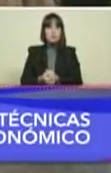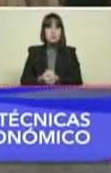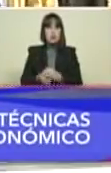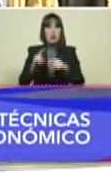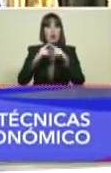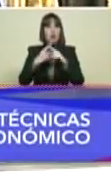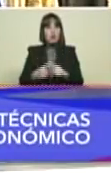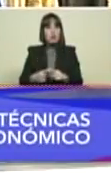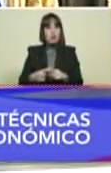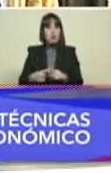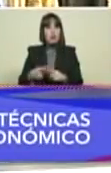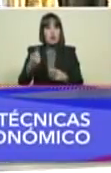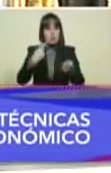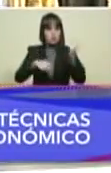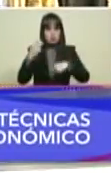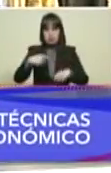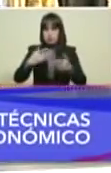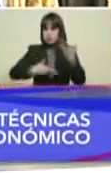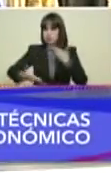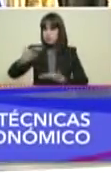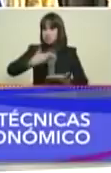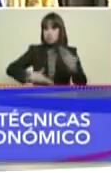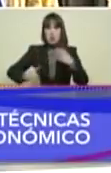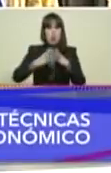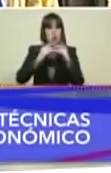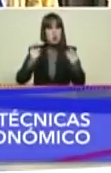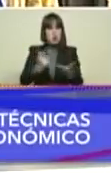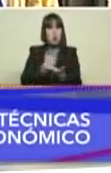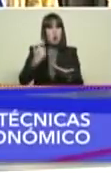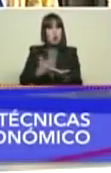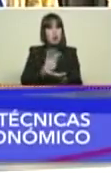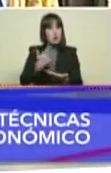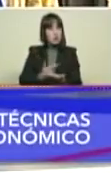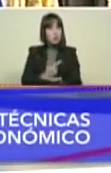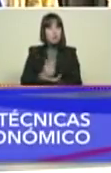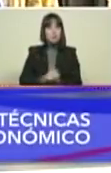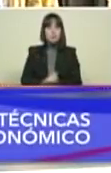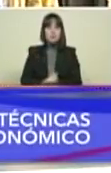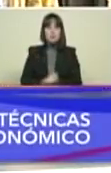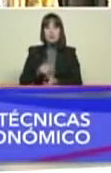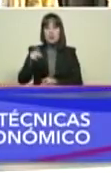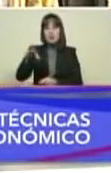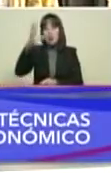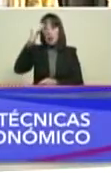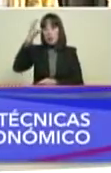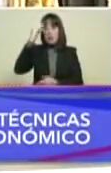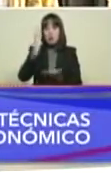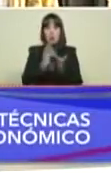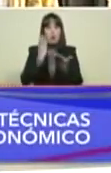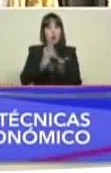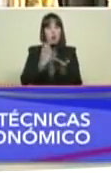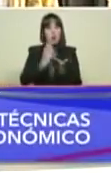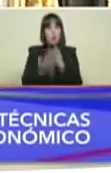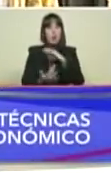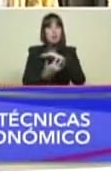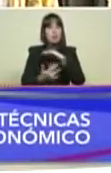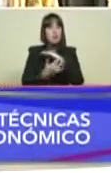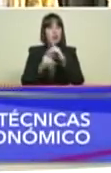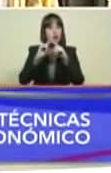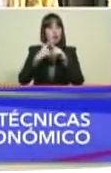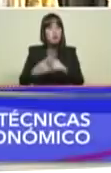en comercio, sabe llevar todos los libros. Y solo aprendió en una escuela técnica de comercio y